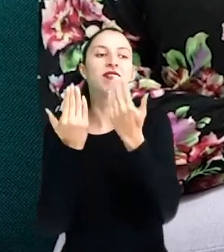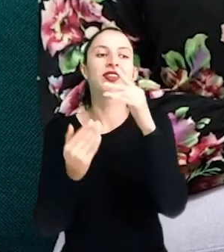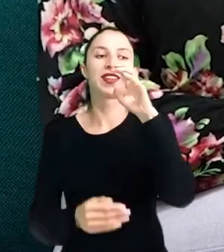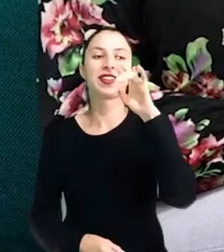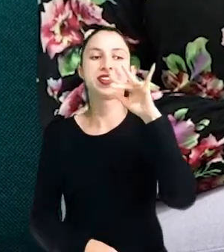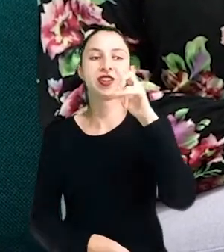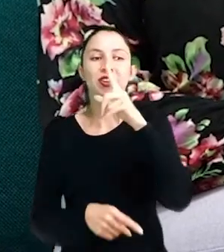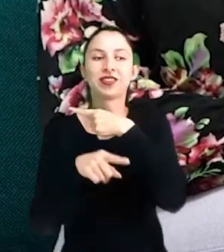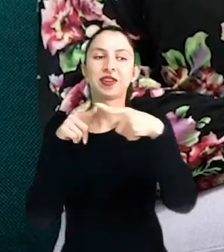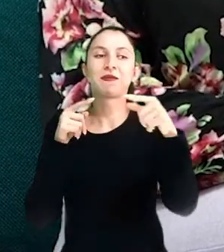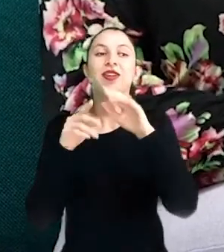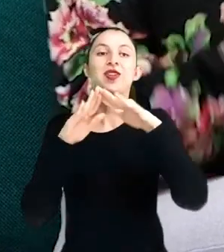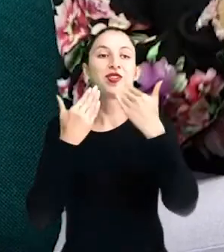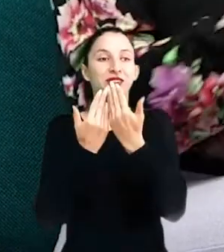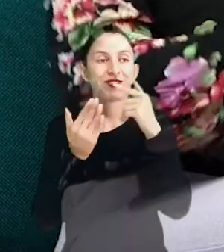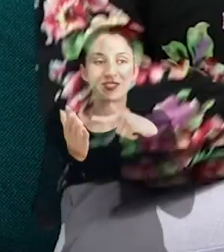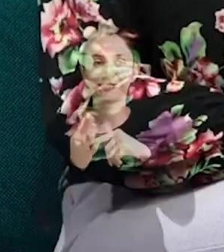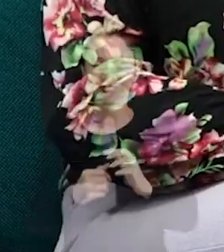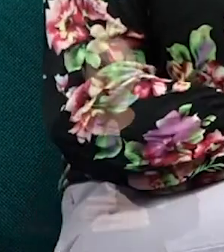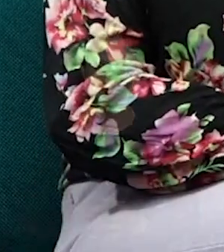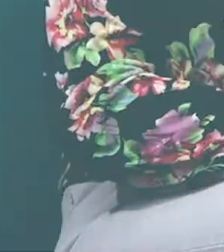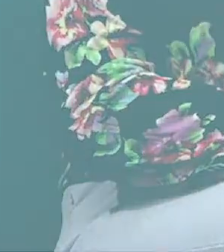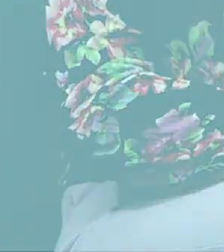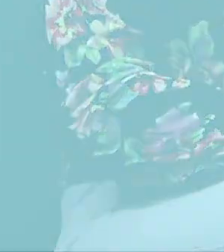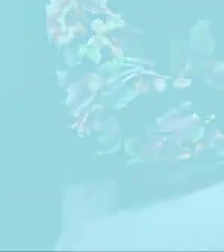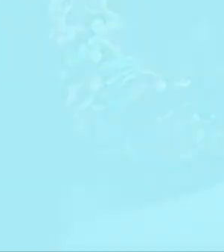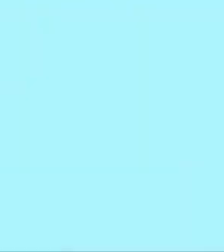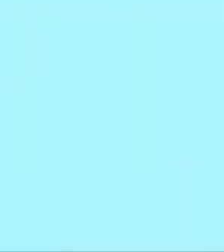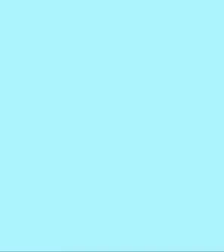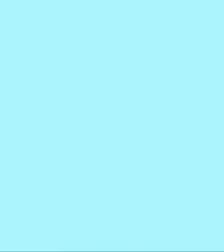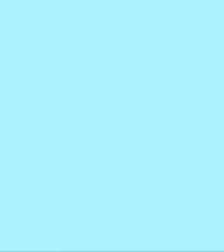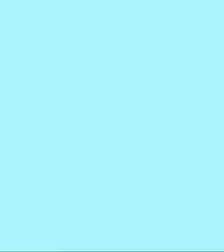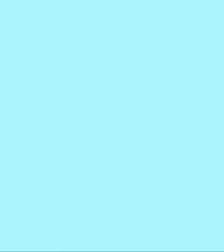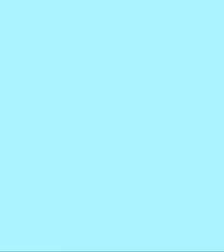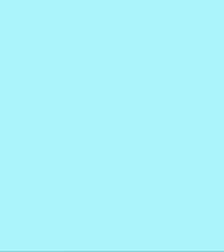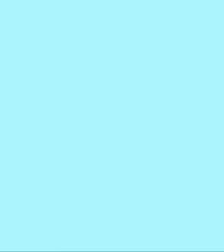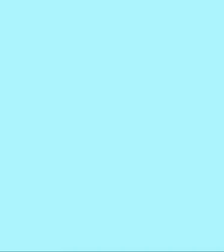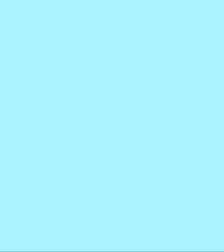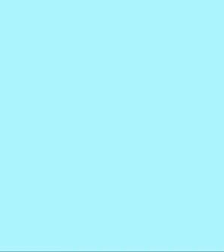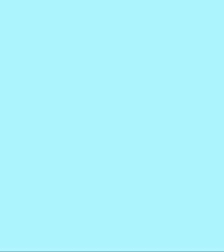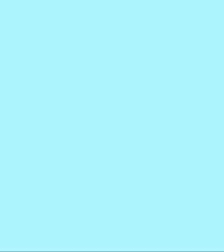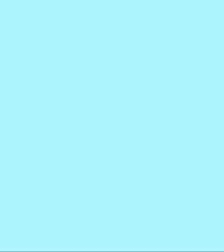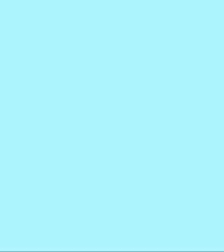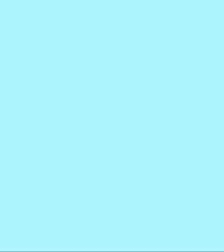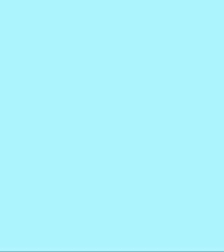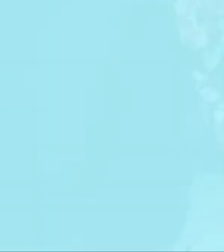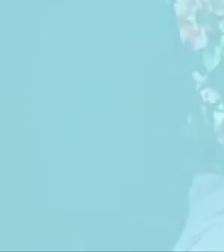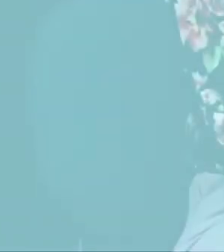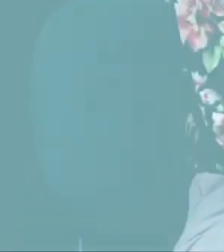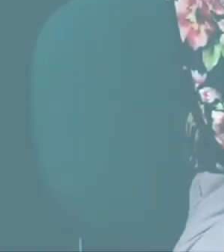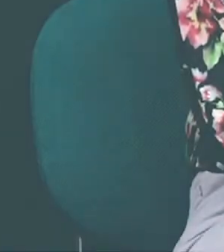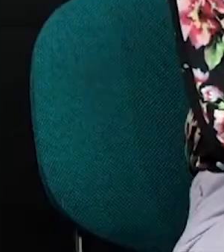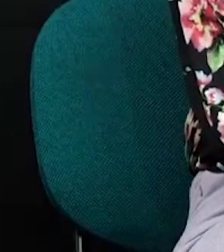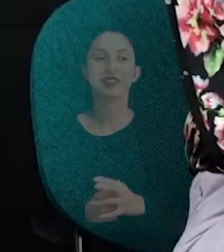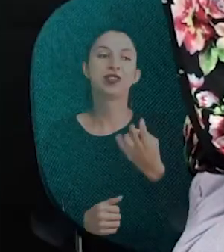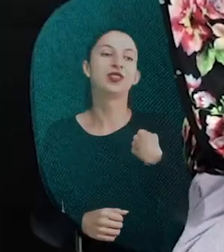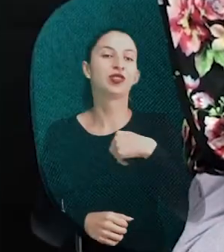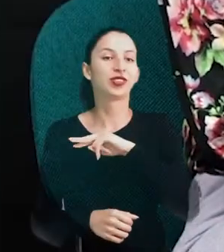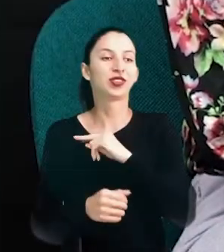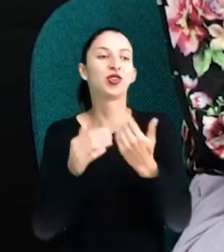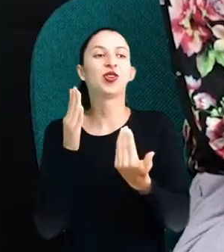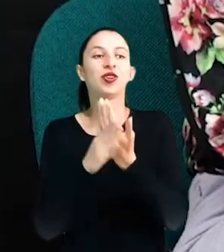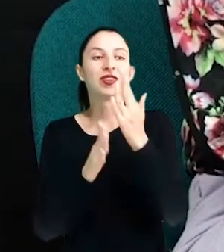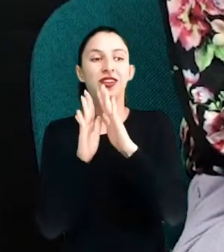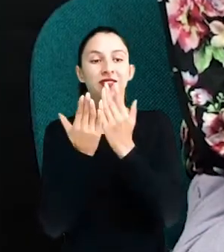a través de la novedad editorial de esta semana. Dentro